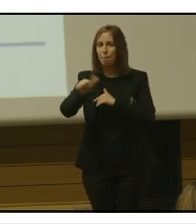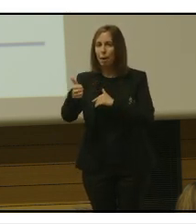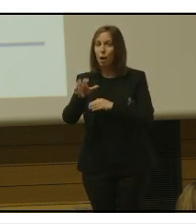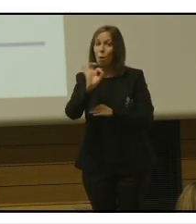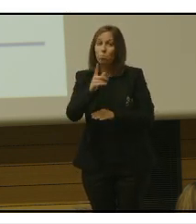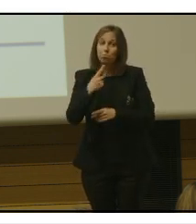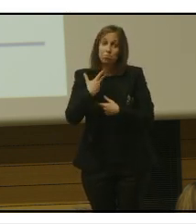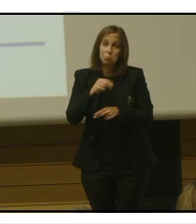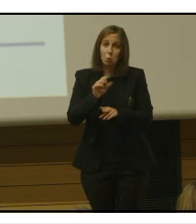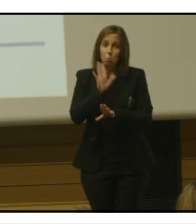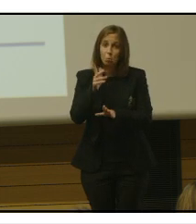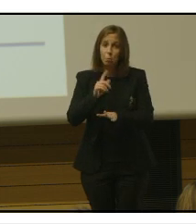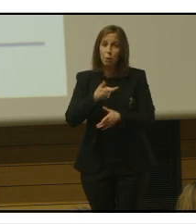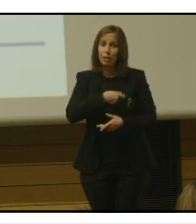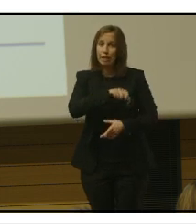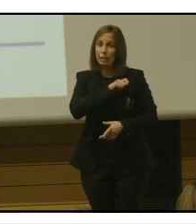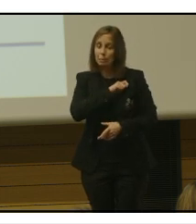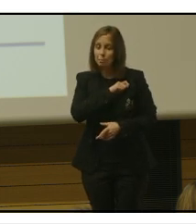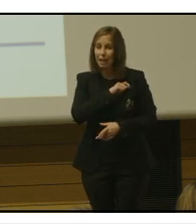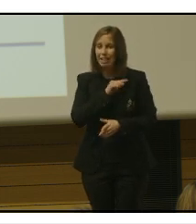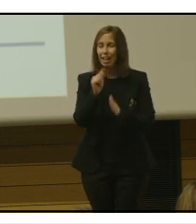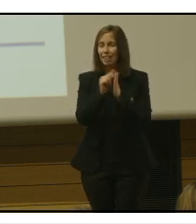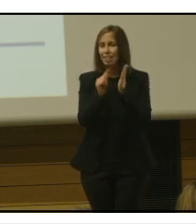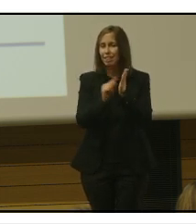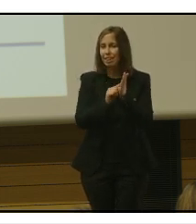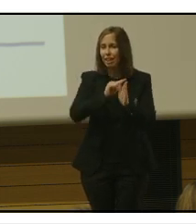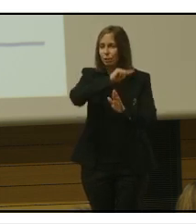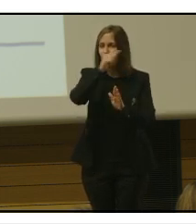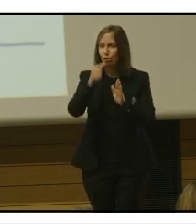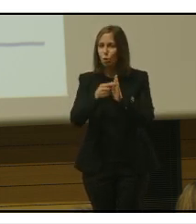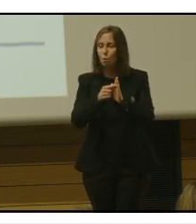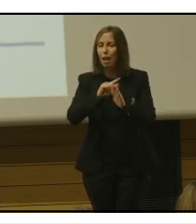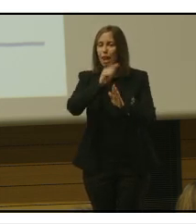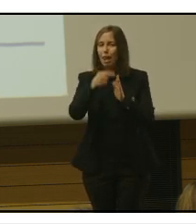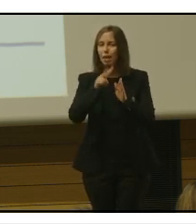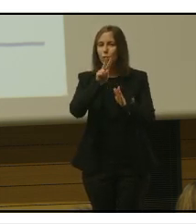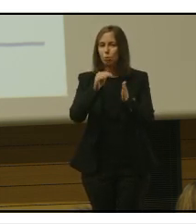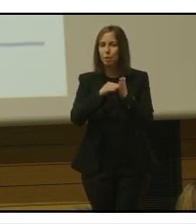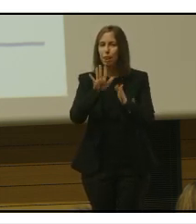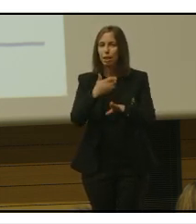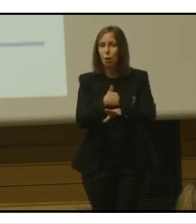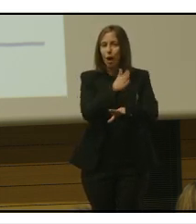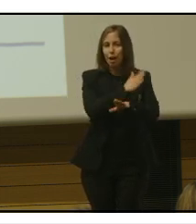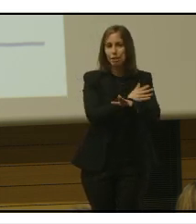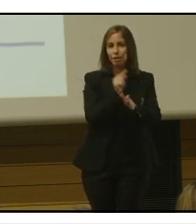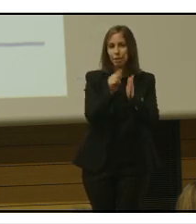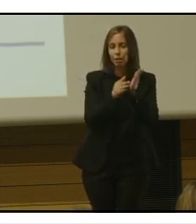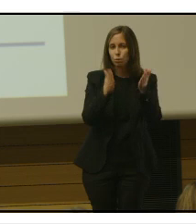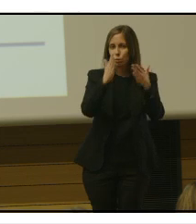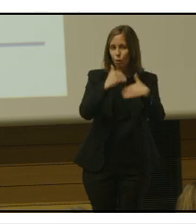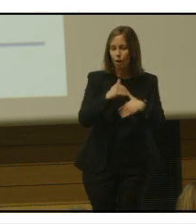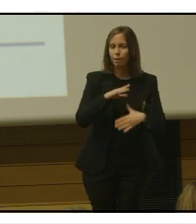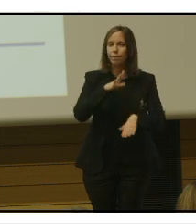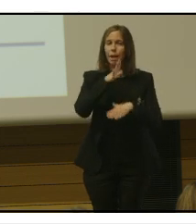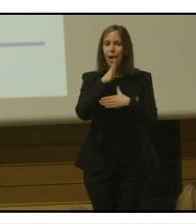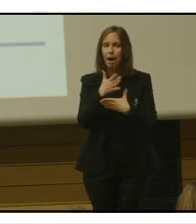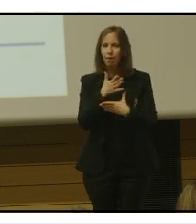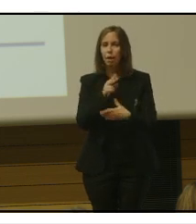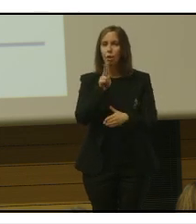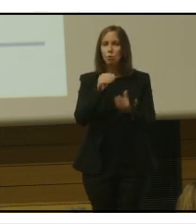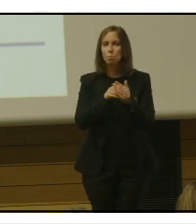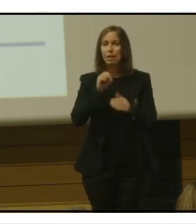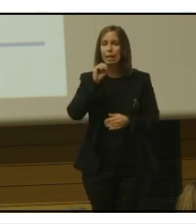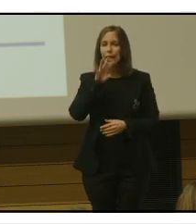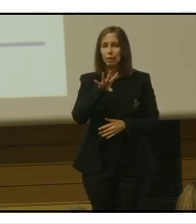porque en España no tenemos a nivel global datos previos a la ley de 2005. Ahora, bueno, pues desde 2014